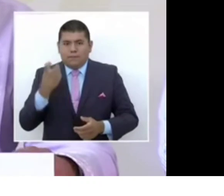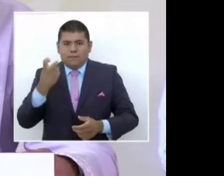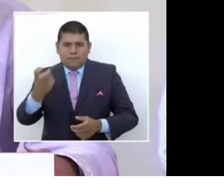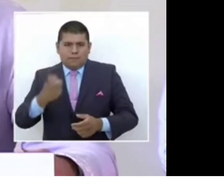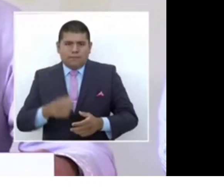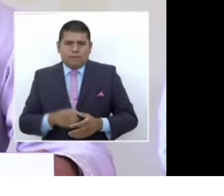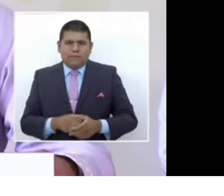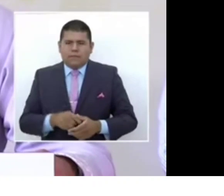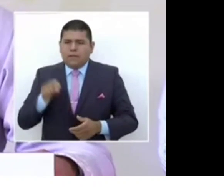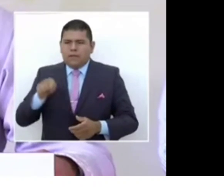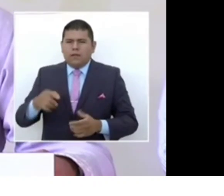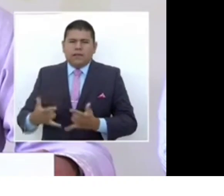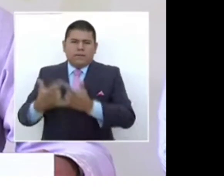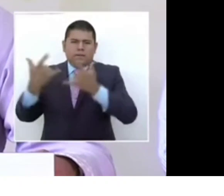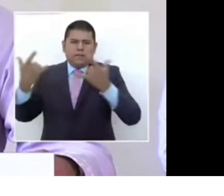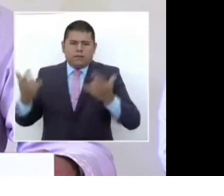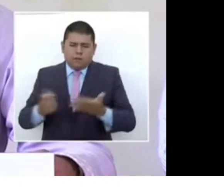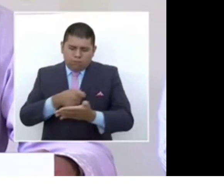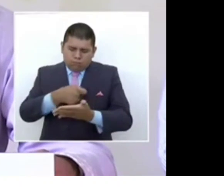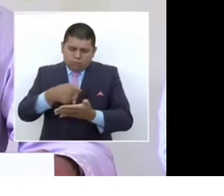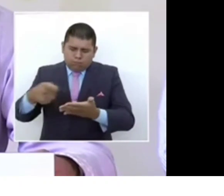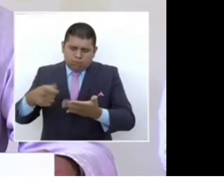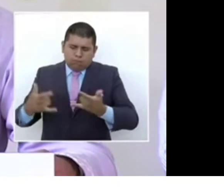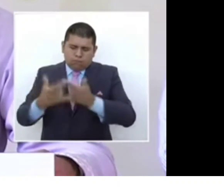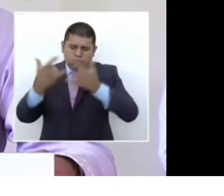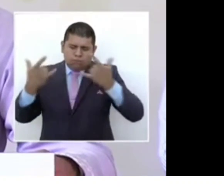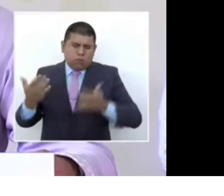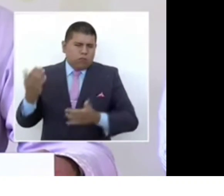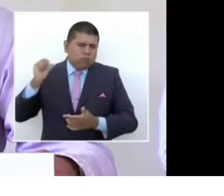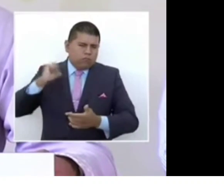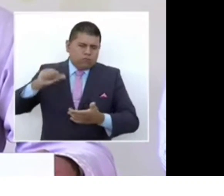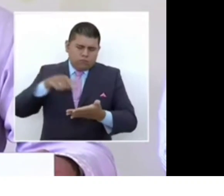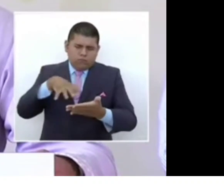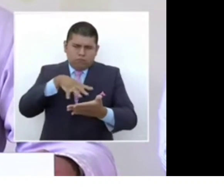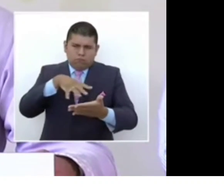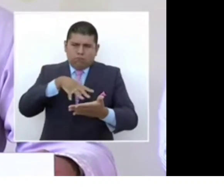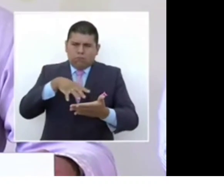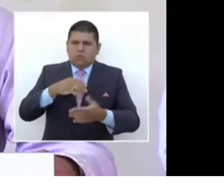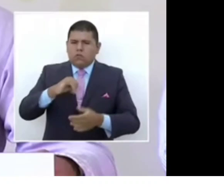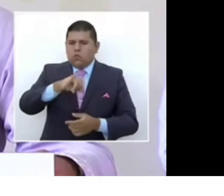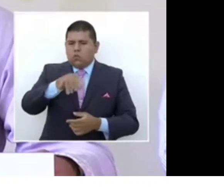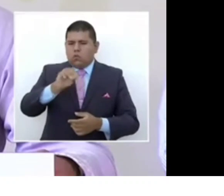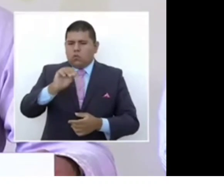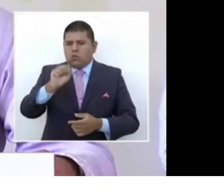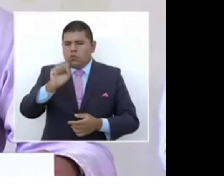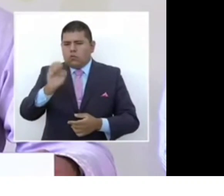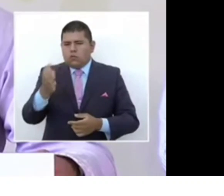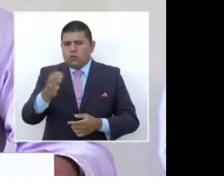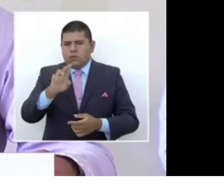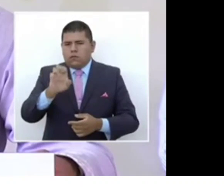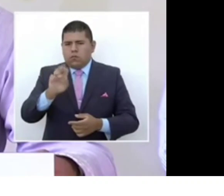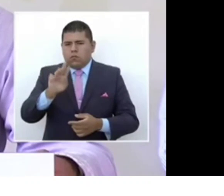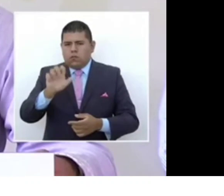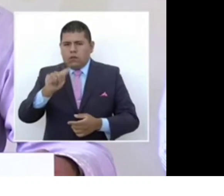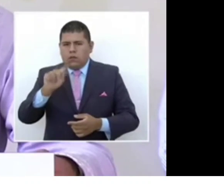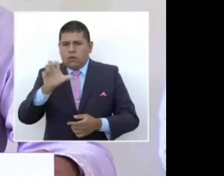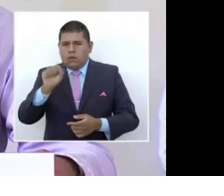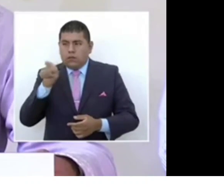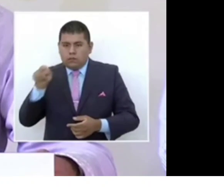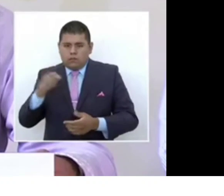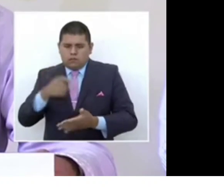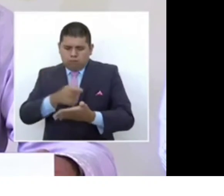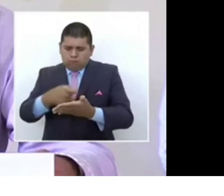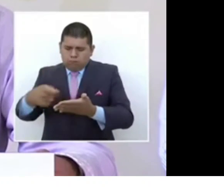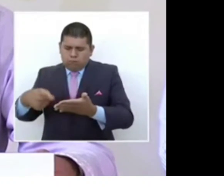la novela clásica que escribió José Revueltas, que